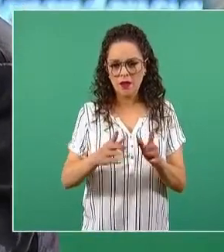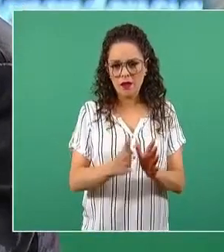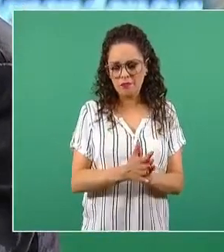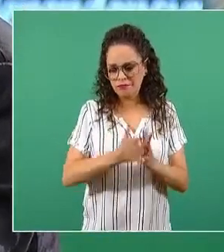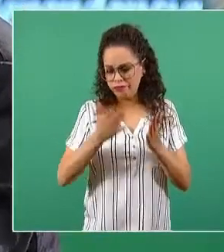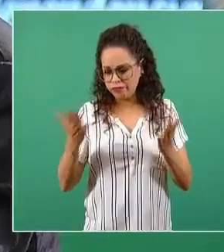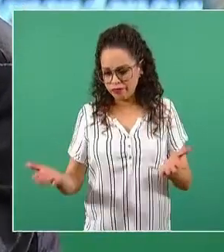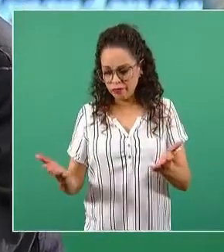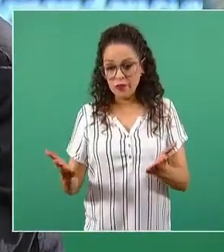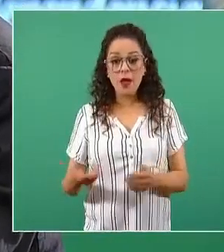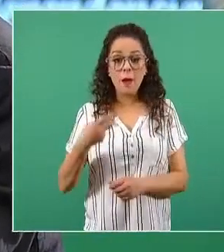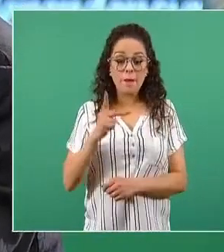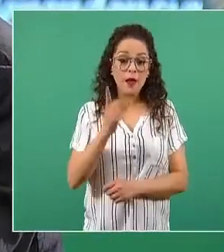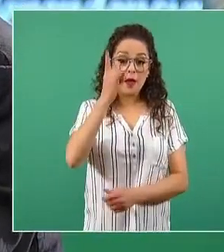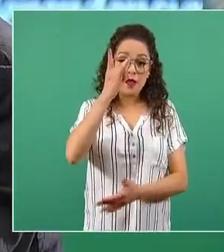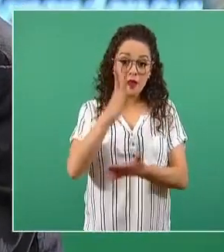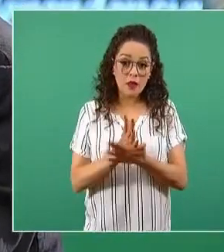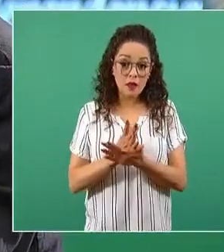exclusivamente en idioma español.